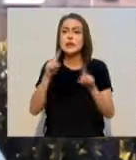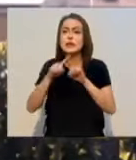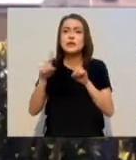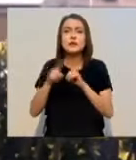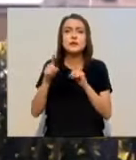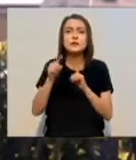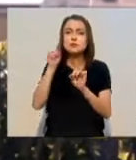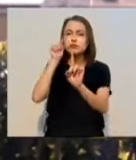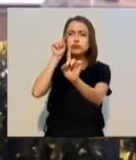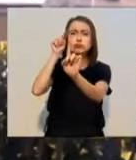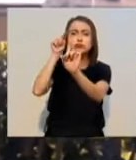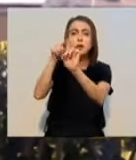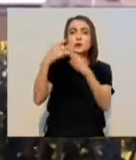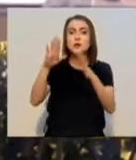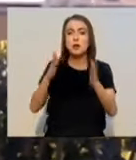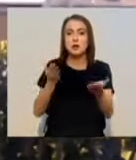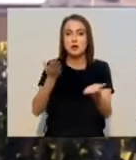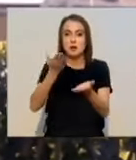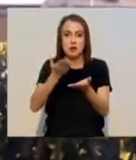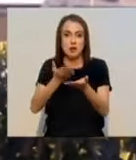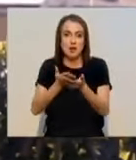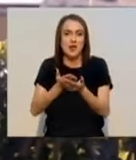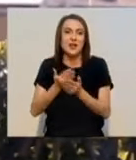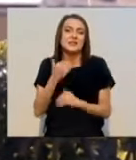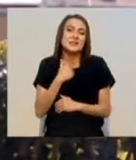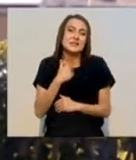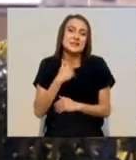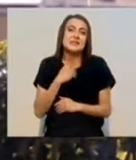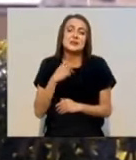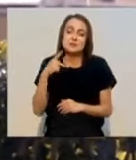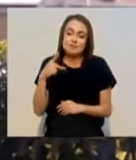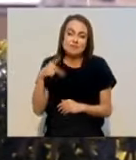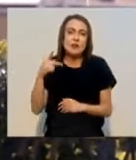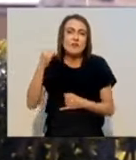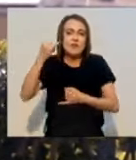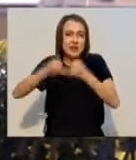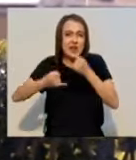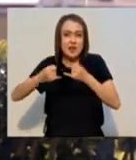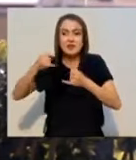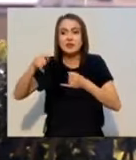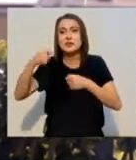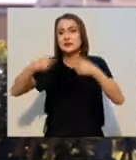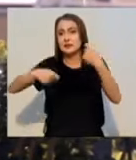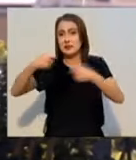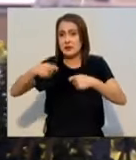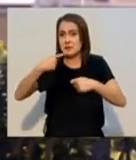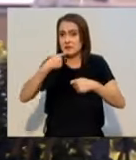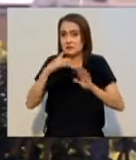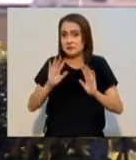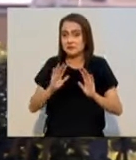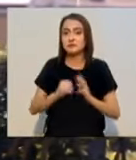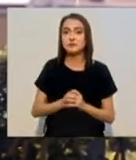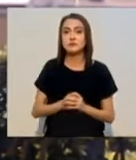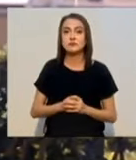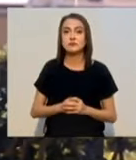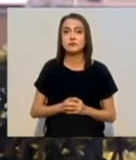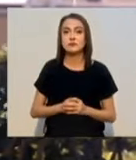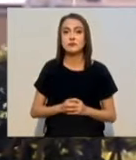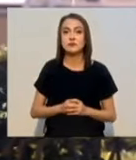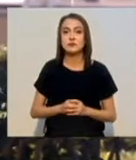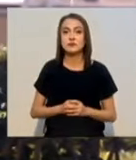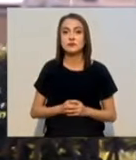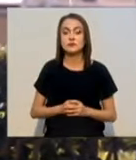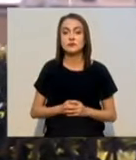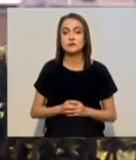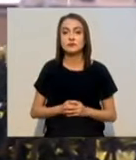referencias y proyecciones que presentan un cuadro bastante severo para el final de septiembre y tomando en